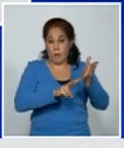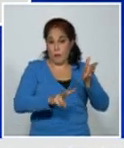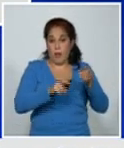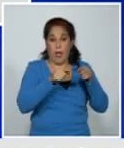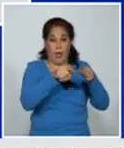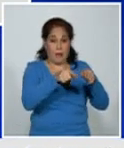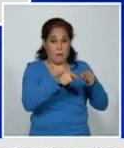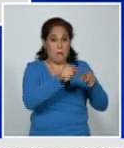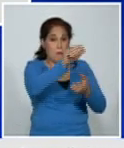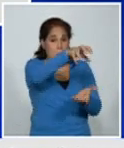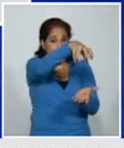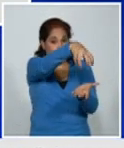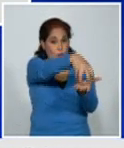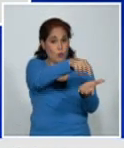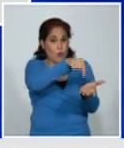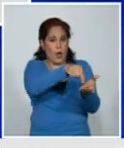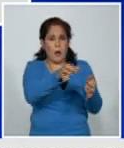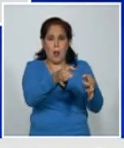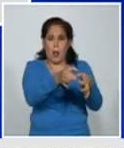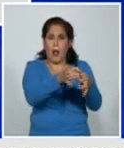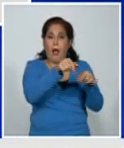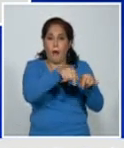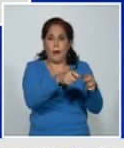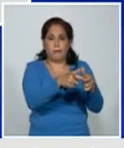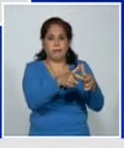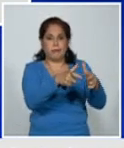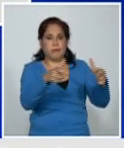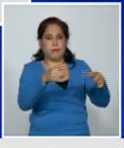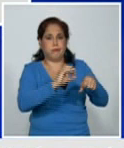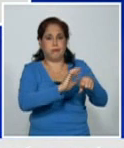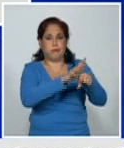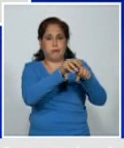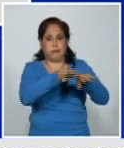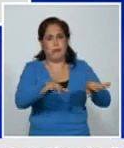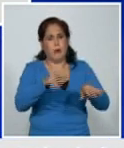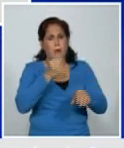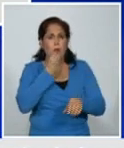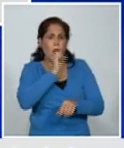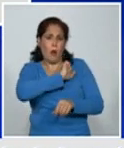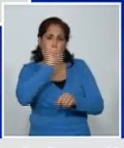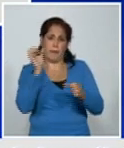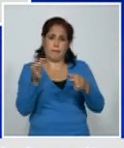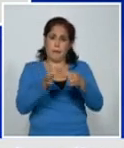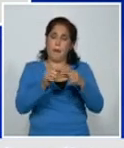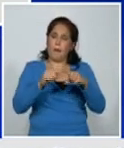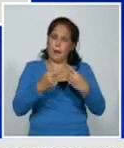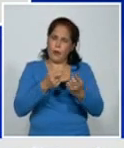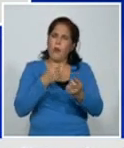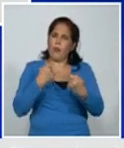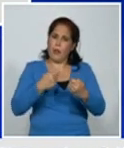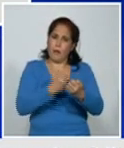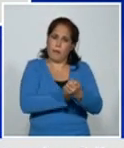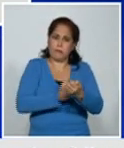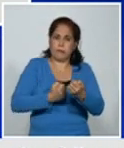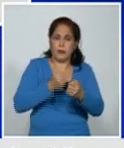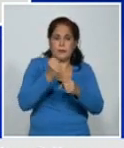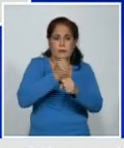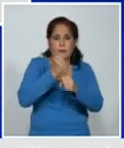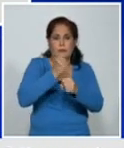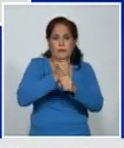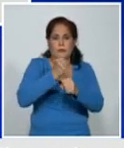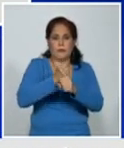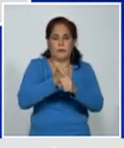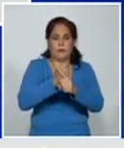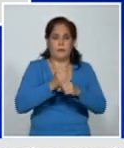mantenido con una reducción importante, que no tenemos duda que lo van a lograr, pero todavía muy elevada la